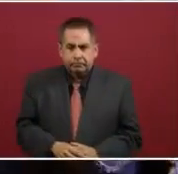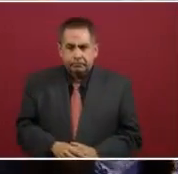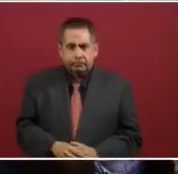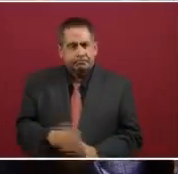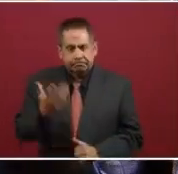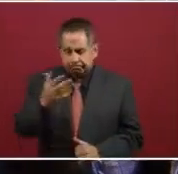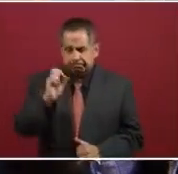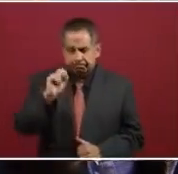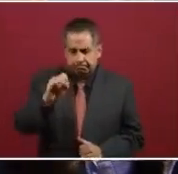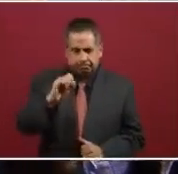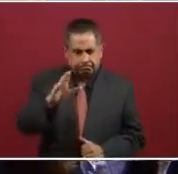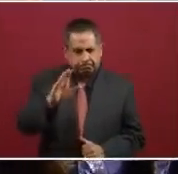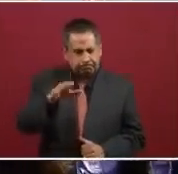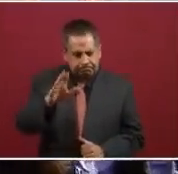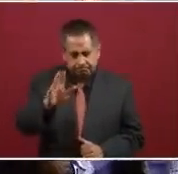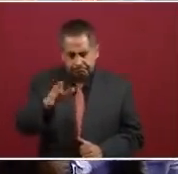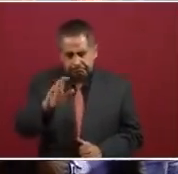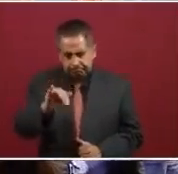Sí,